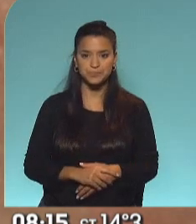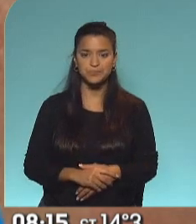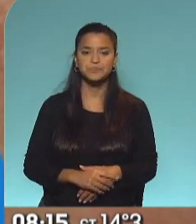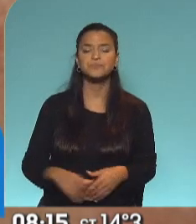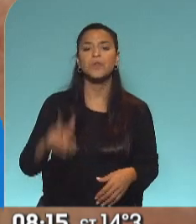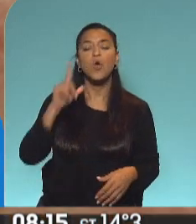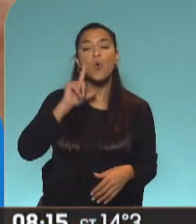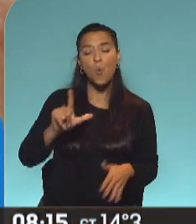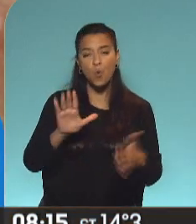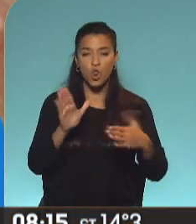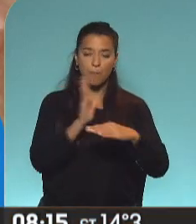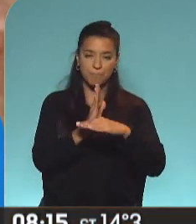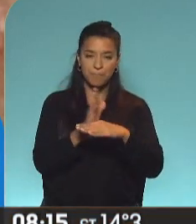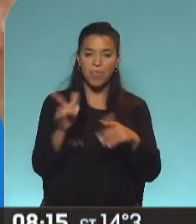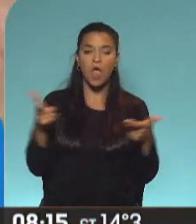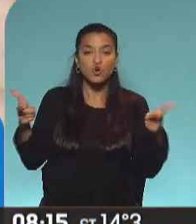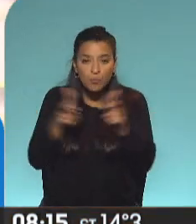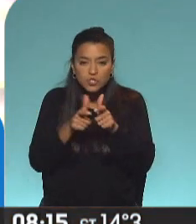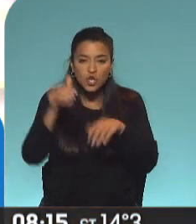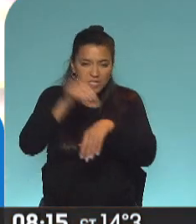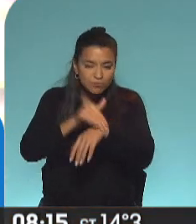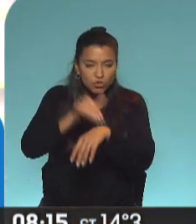mediados de julio ya la comisión que se encarga de eso